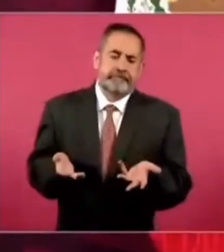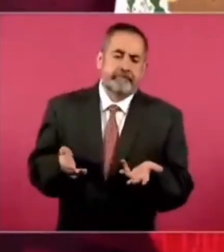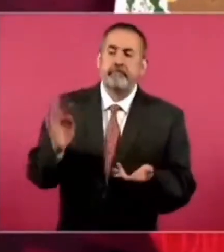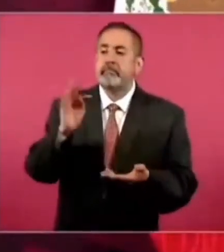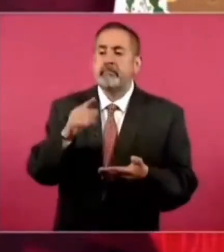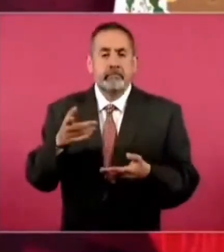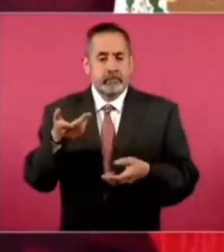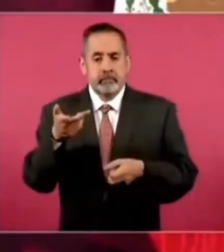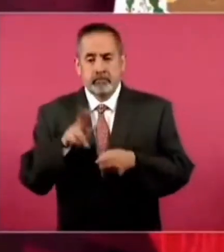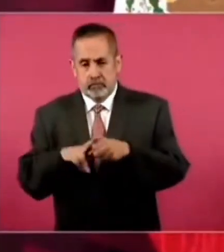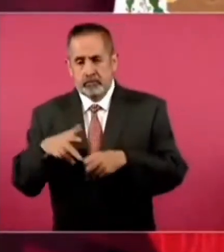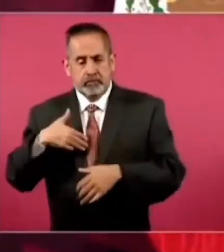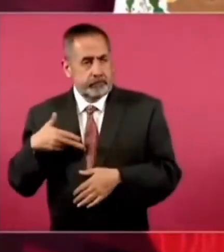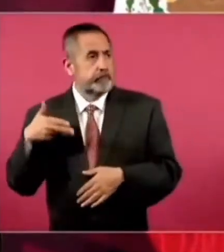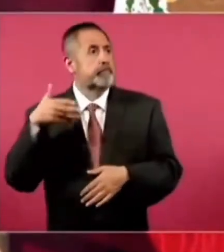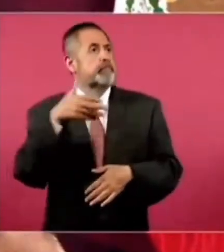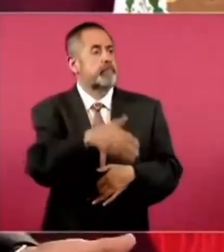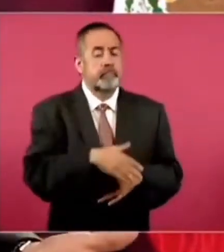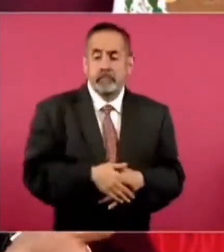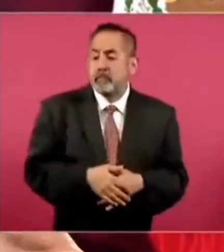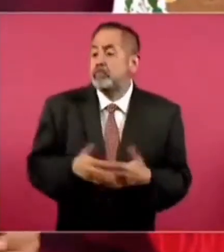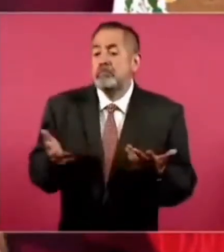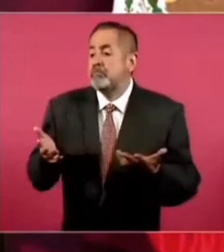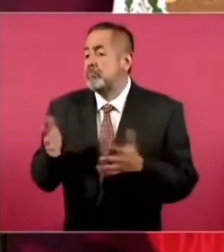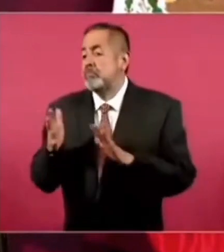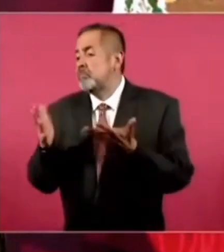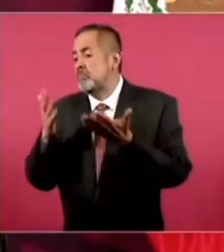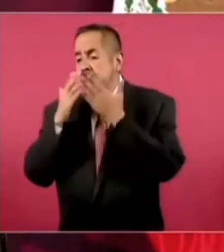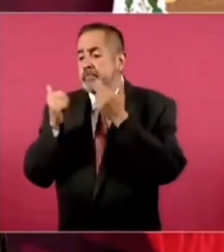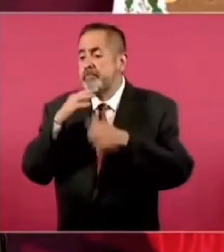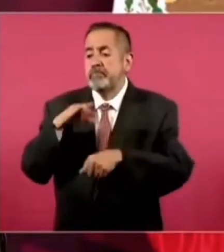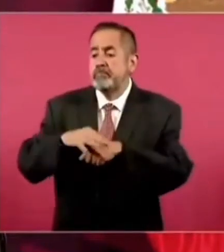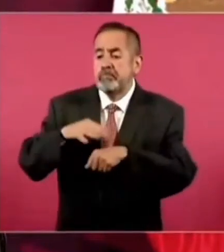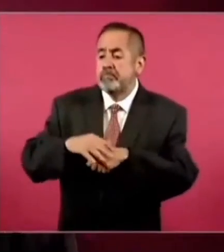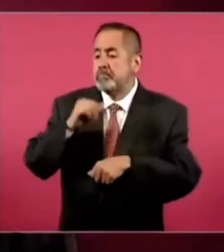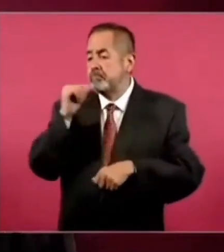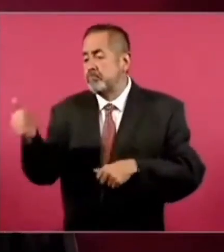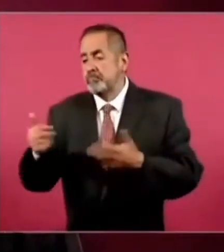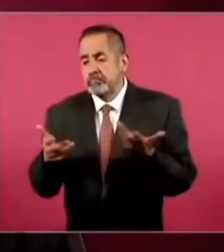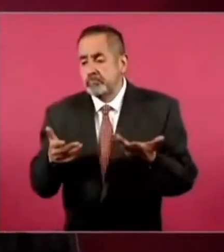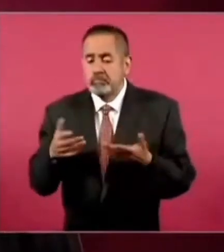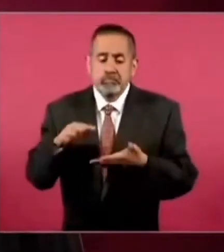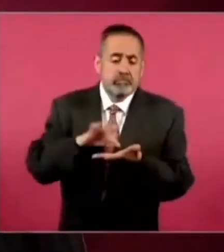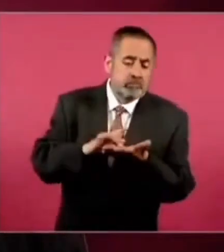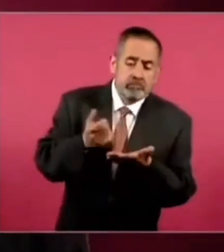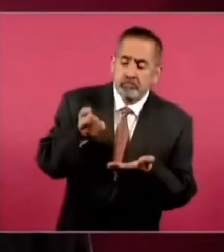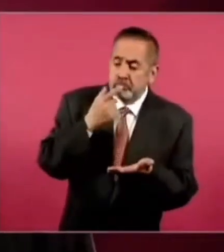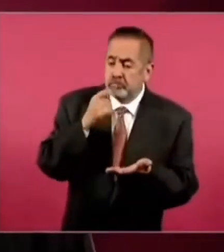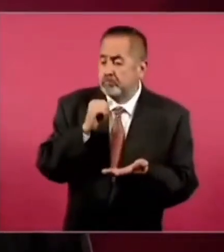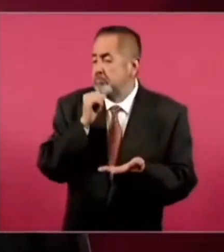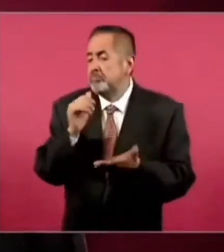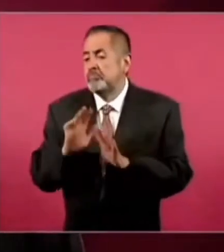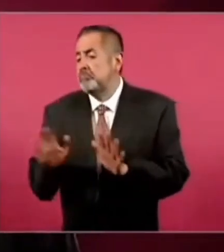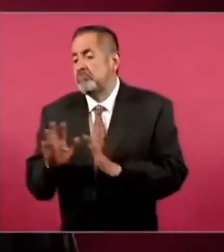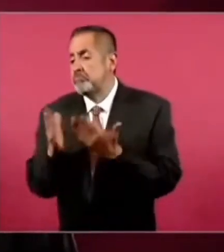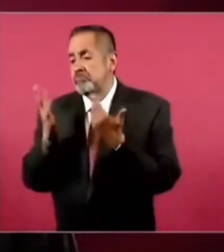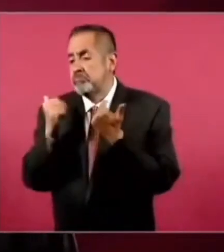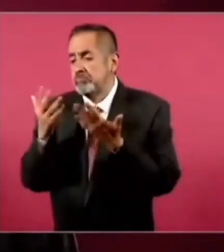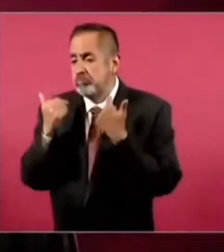a un hospital, y no hay médico, no hay